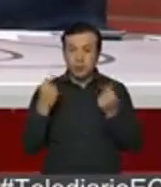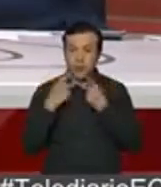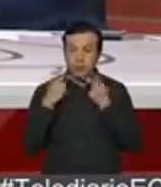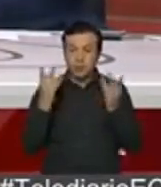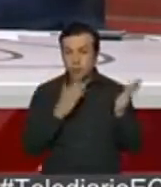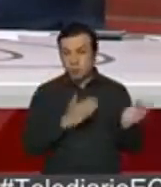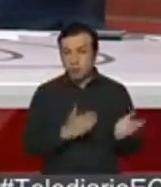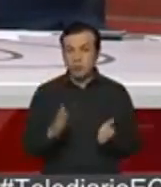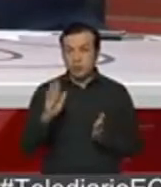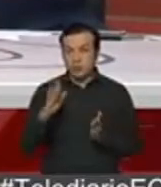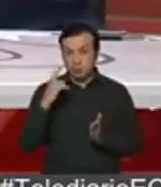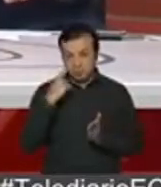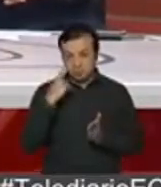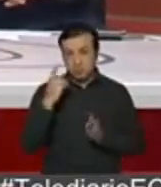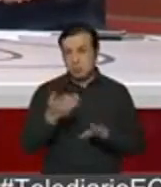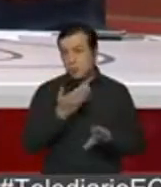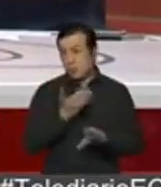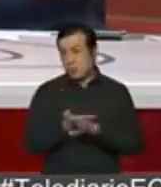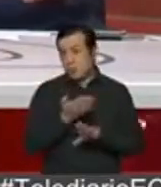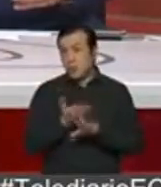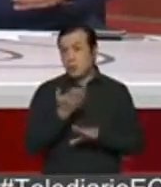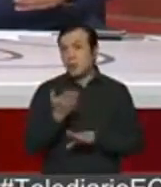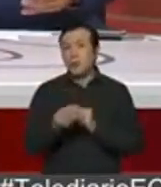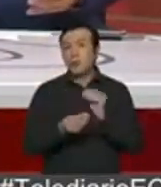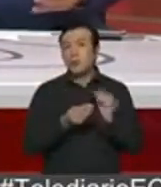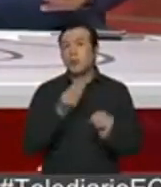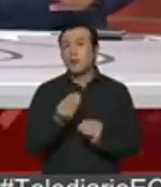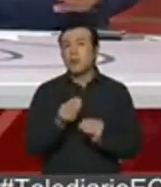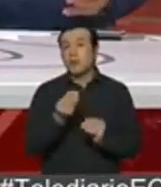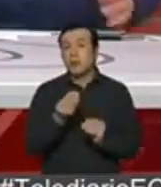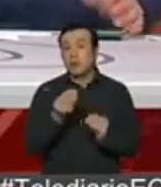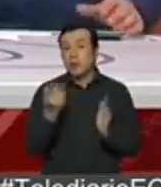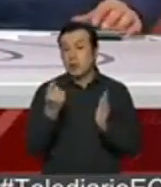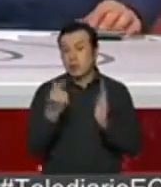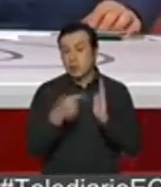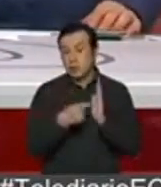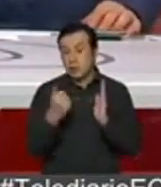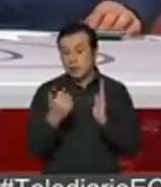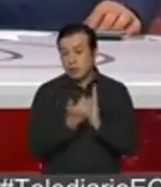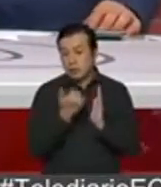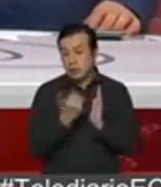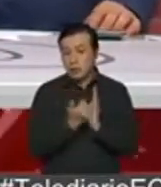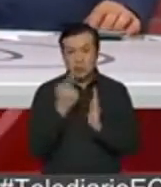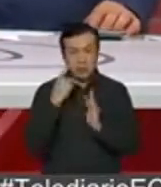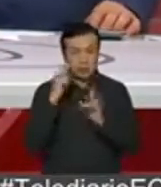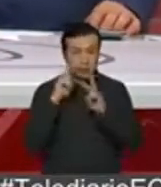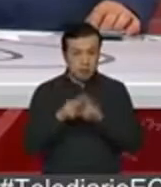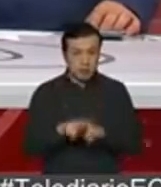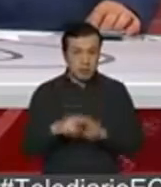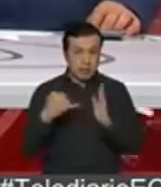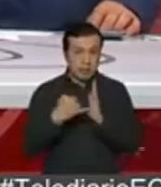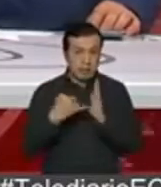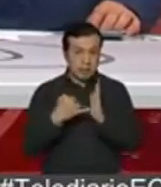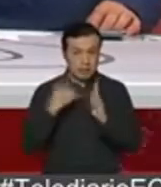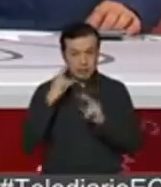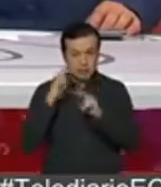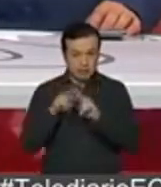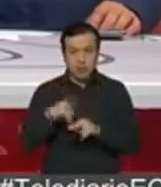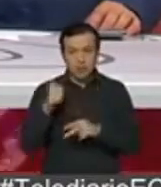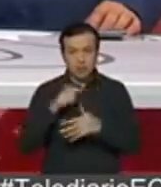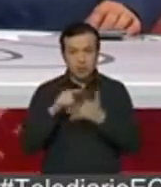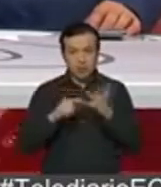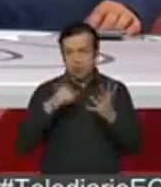ello, entre las opciones, usted ha planteado el poder incrementar la recaudación tributaria con la revisión del IVA. ¿Qué otro tipo